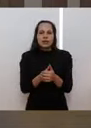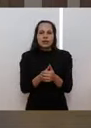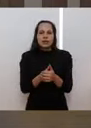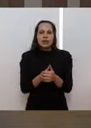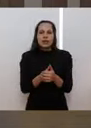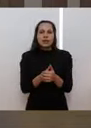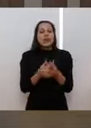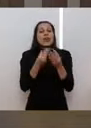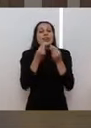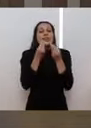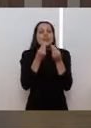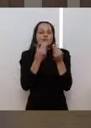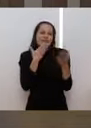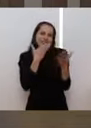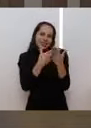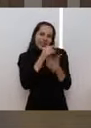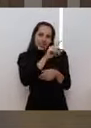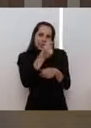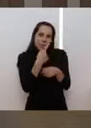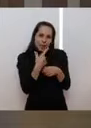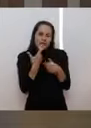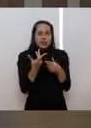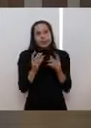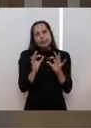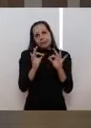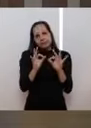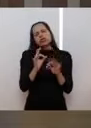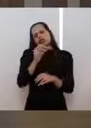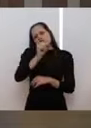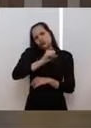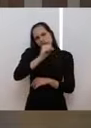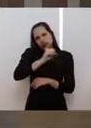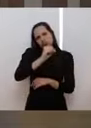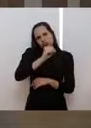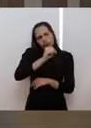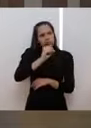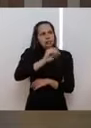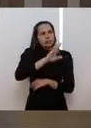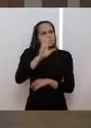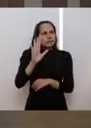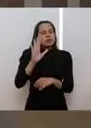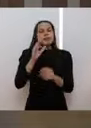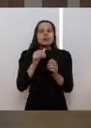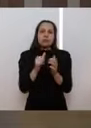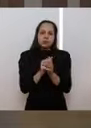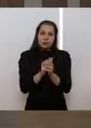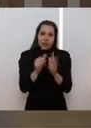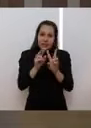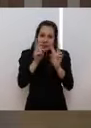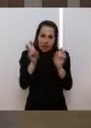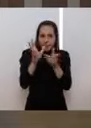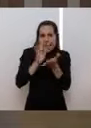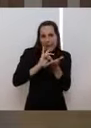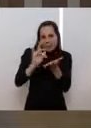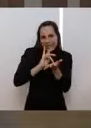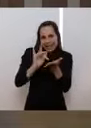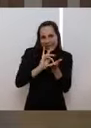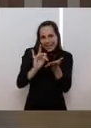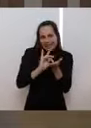pues muchas gracias por la pregunta muy pertinente si a raíz de la emergencia sanitaria